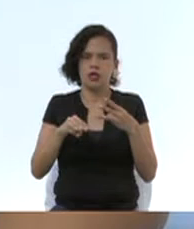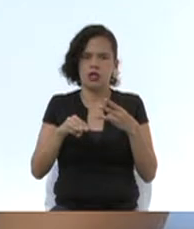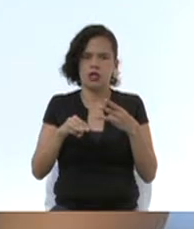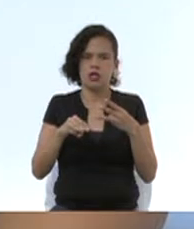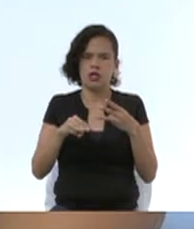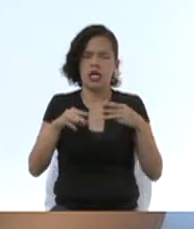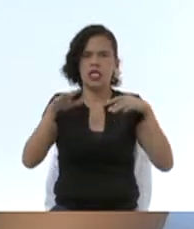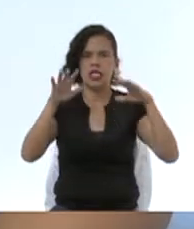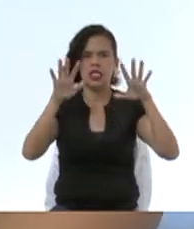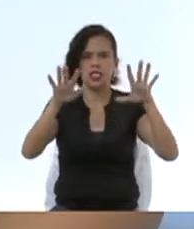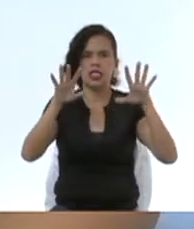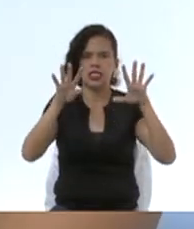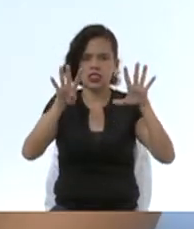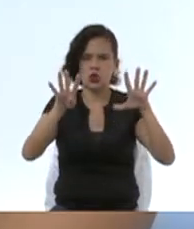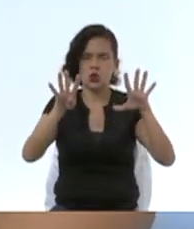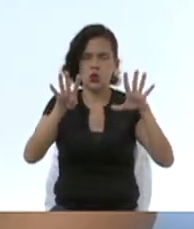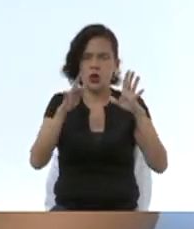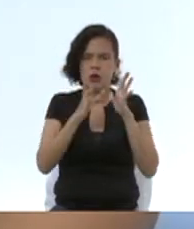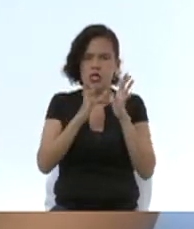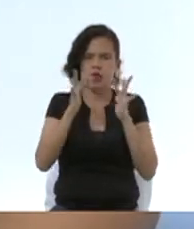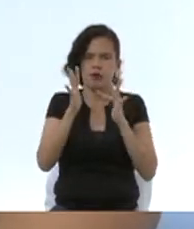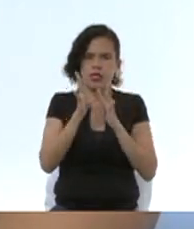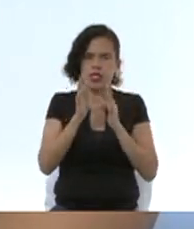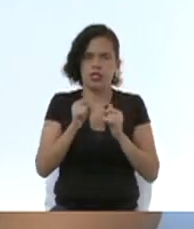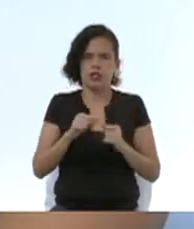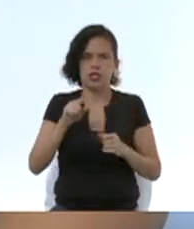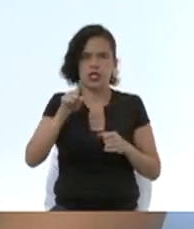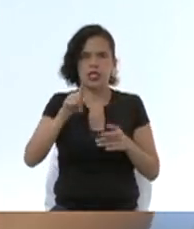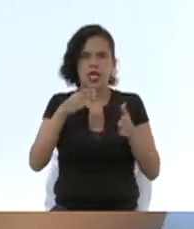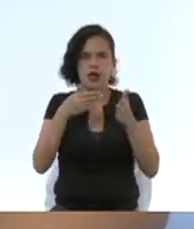del 19 de abril. El 19 de abril de